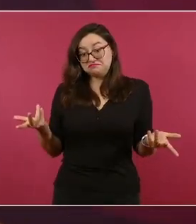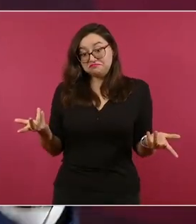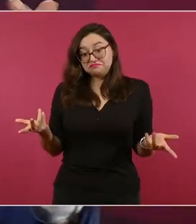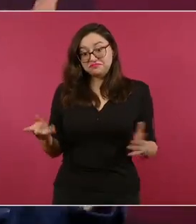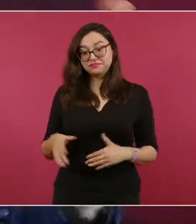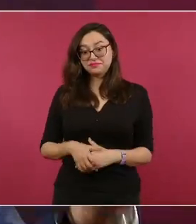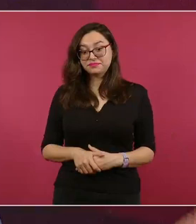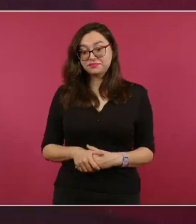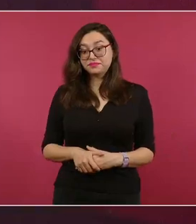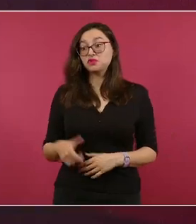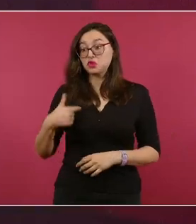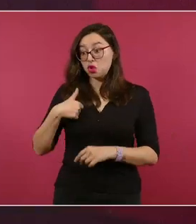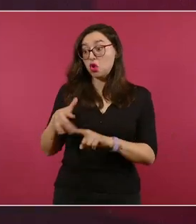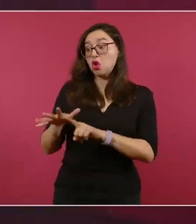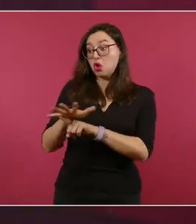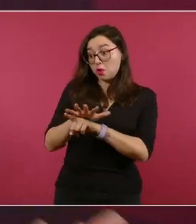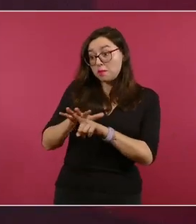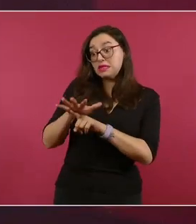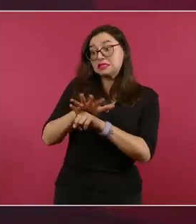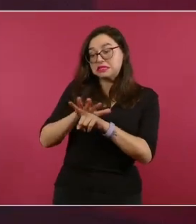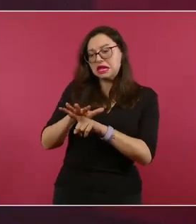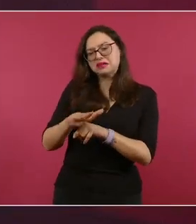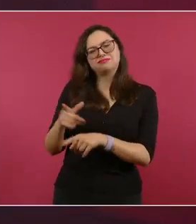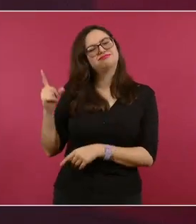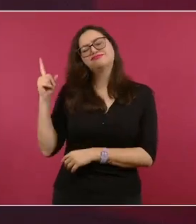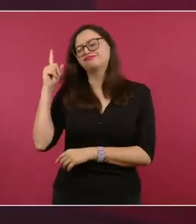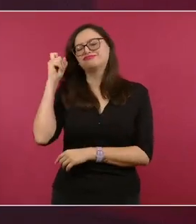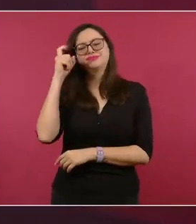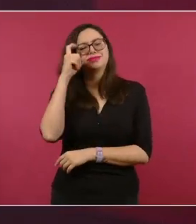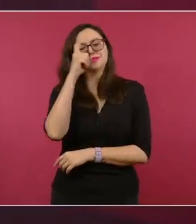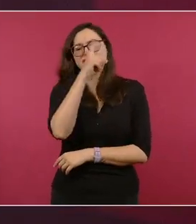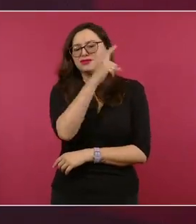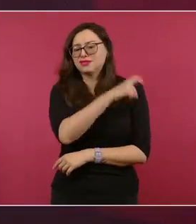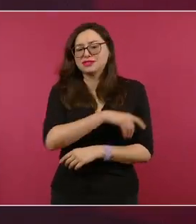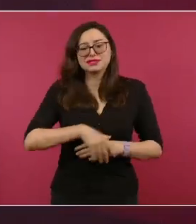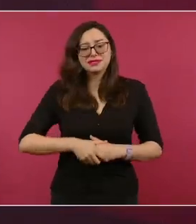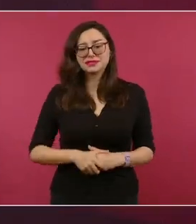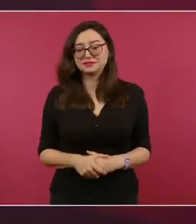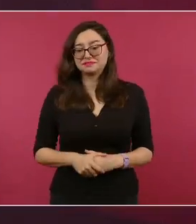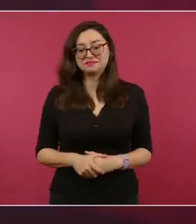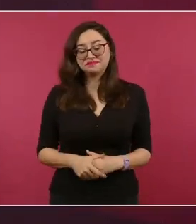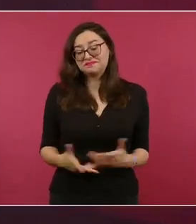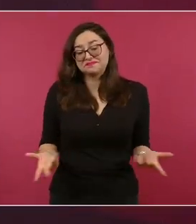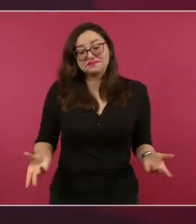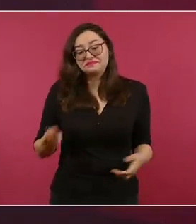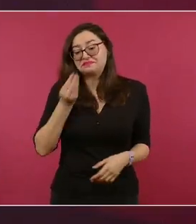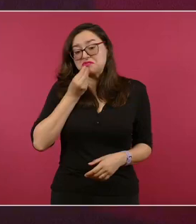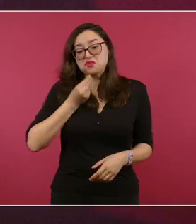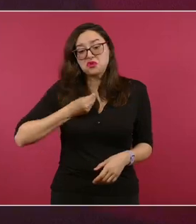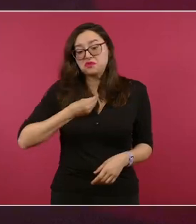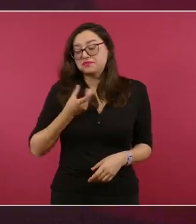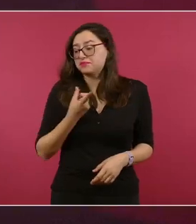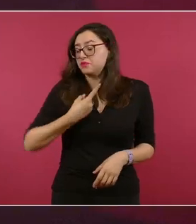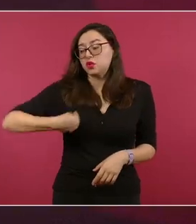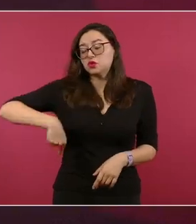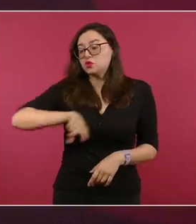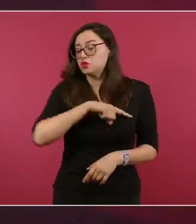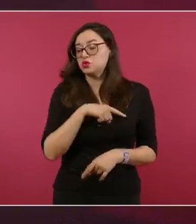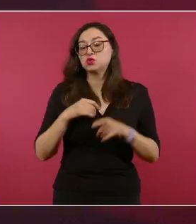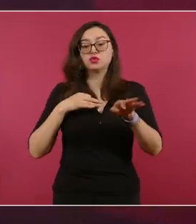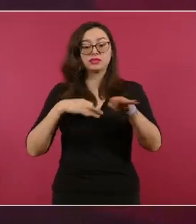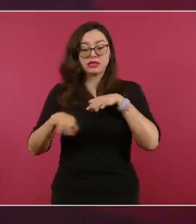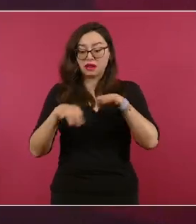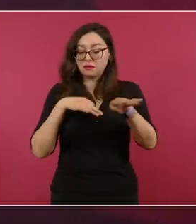y va a ser muy difícil que yo les convenza. O sea, vamos a seguir haciendo nuestro trabajo